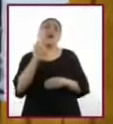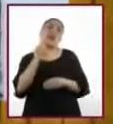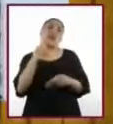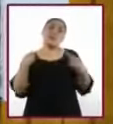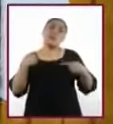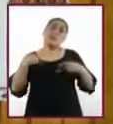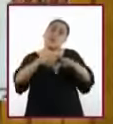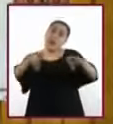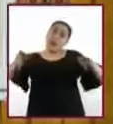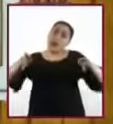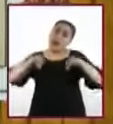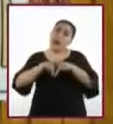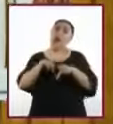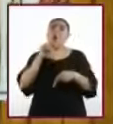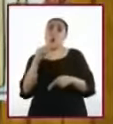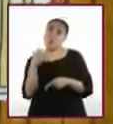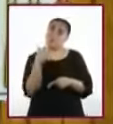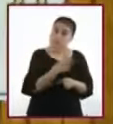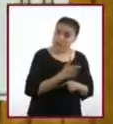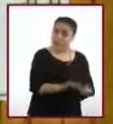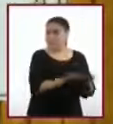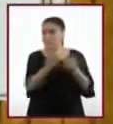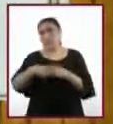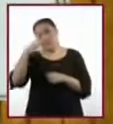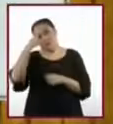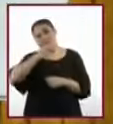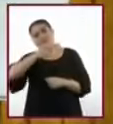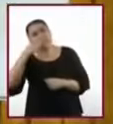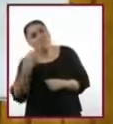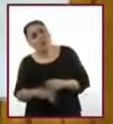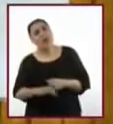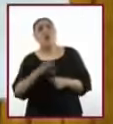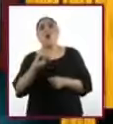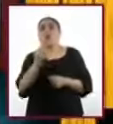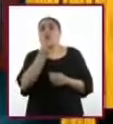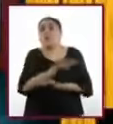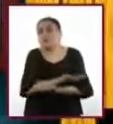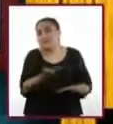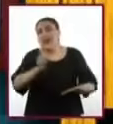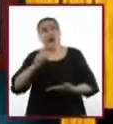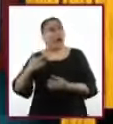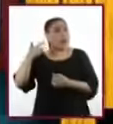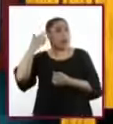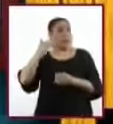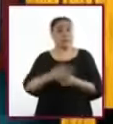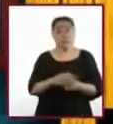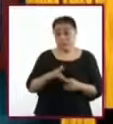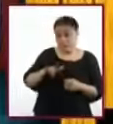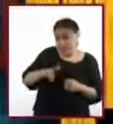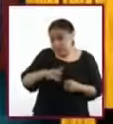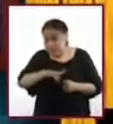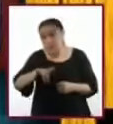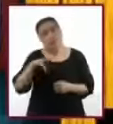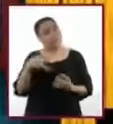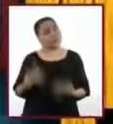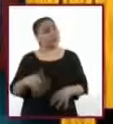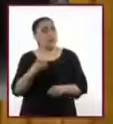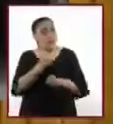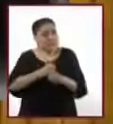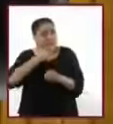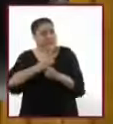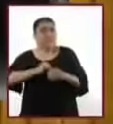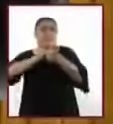públicas o eran contratados para las fiestas y banquetes de la nobleza. Trabajar con títeres requiere de mucha práctica para su